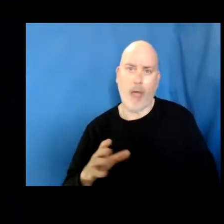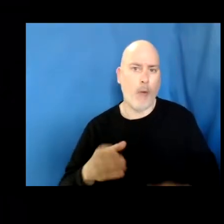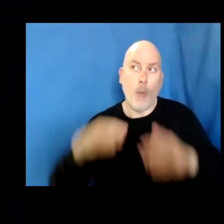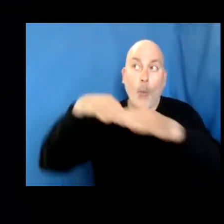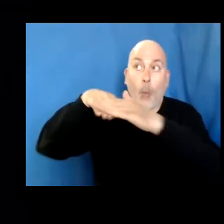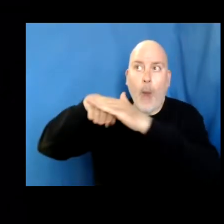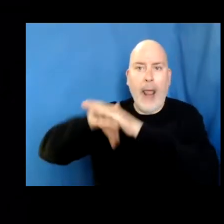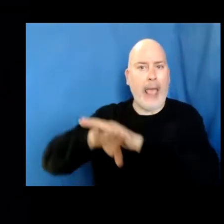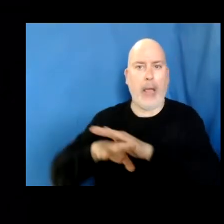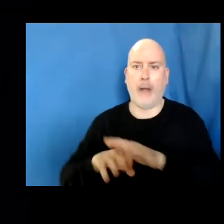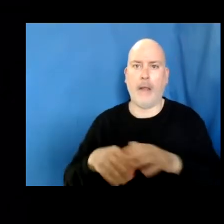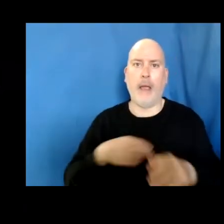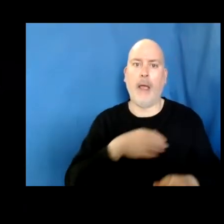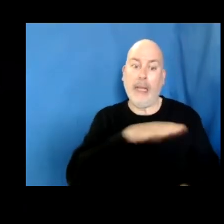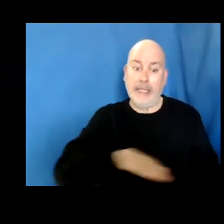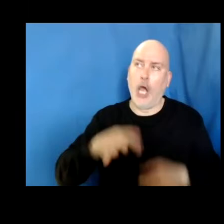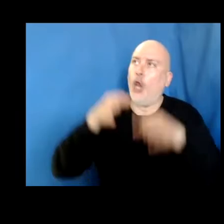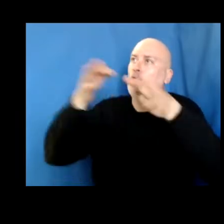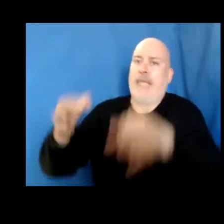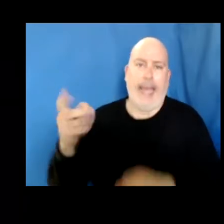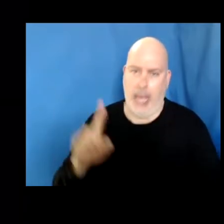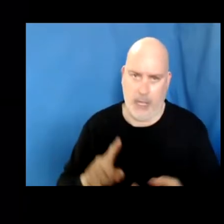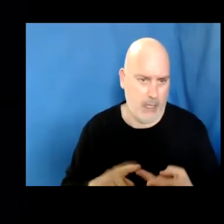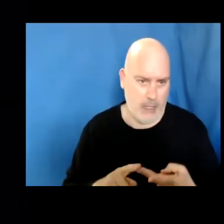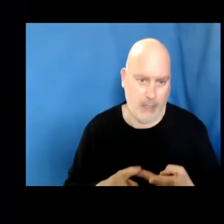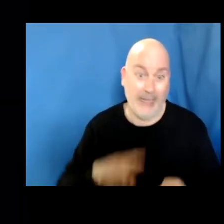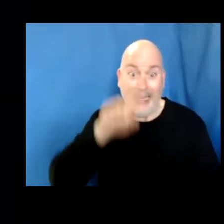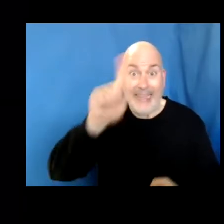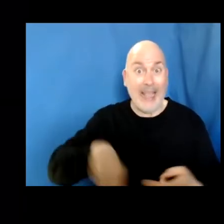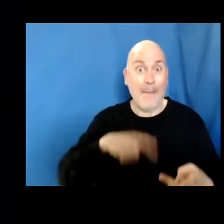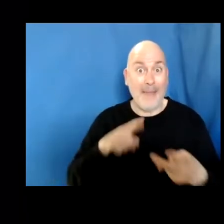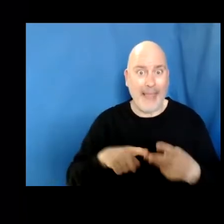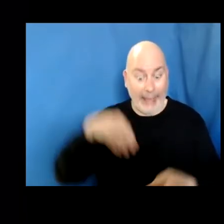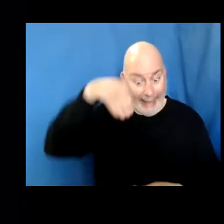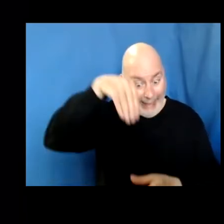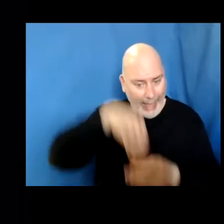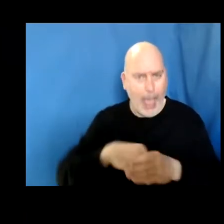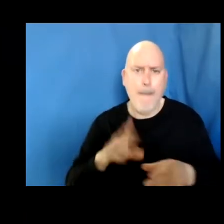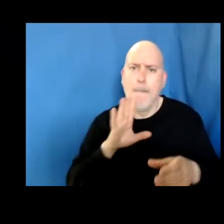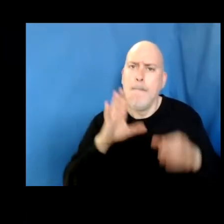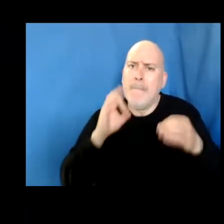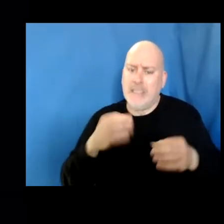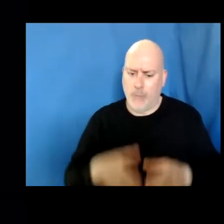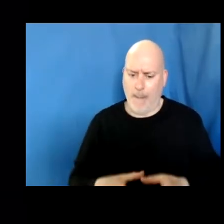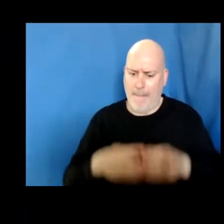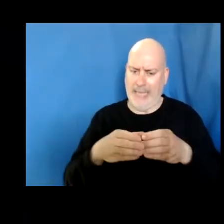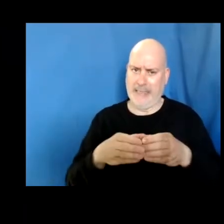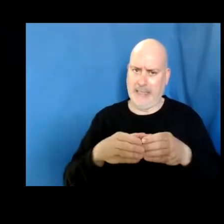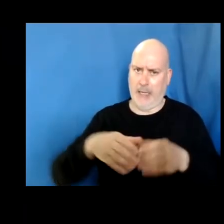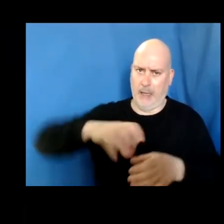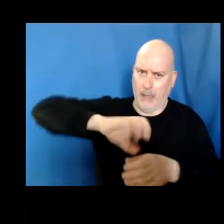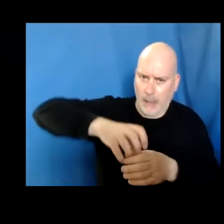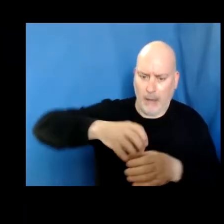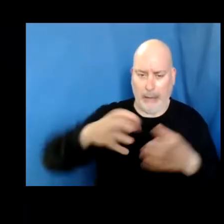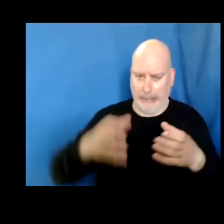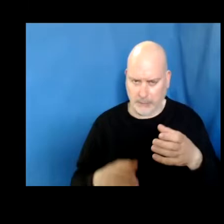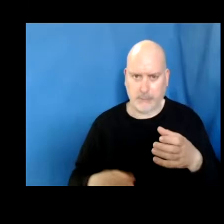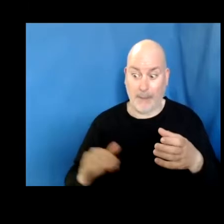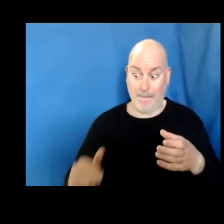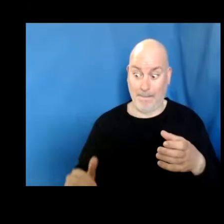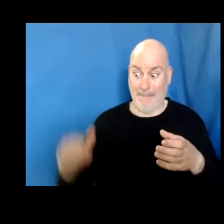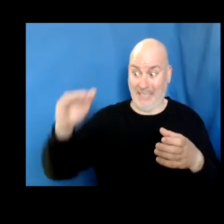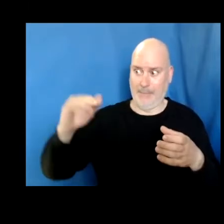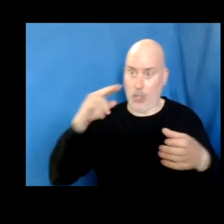niños y sobre todo mantenerlos en su envase original para que el niño, si es más mayor, vea lo que es y